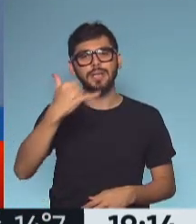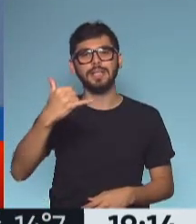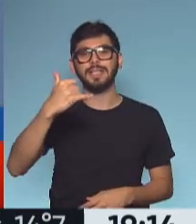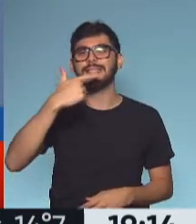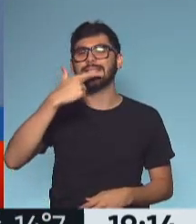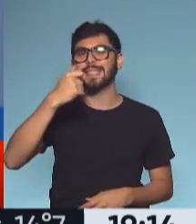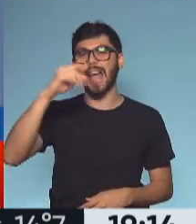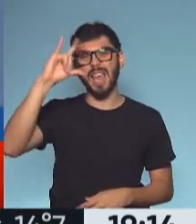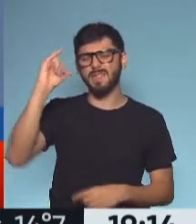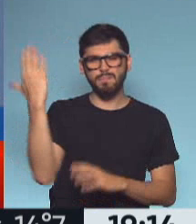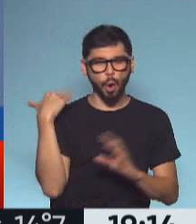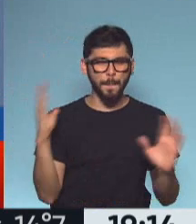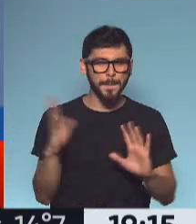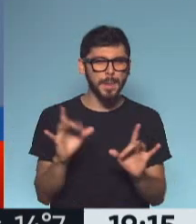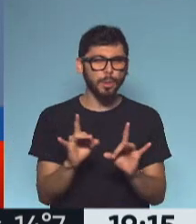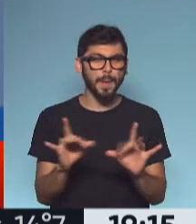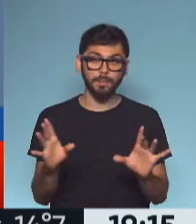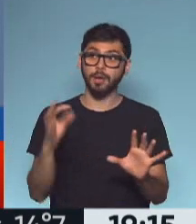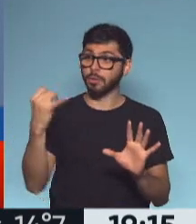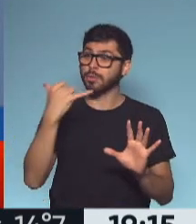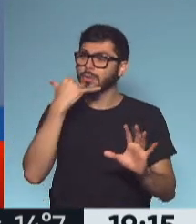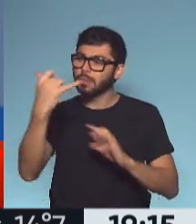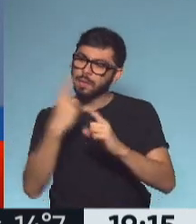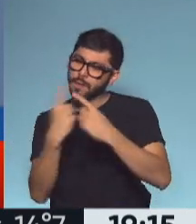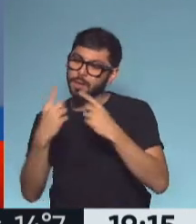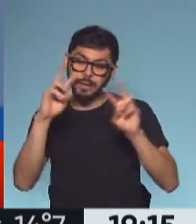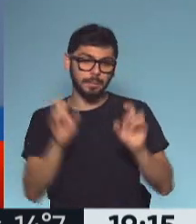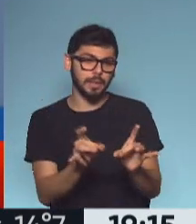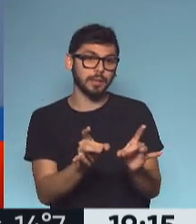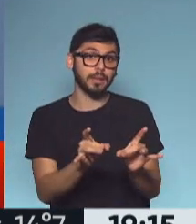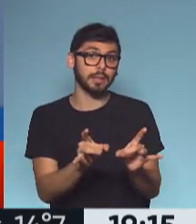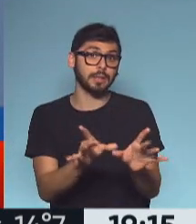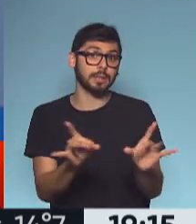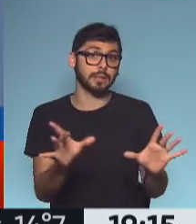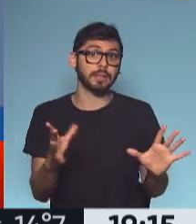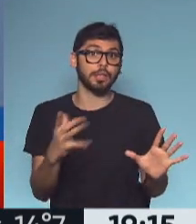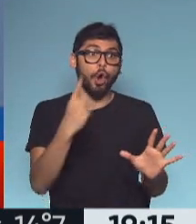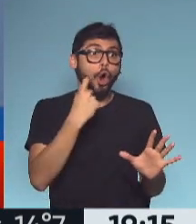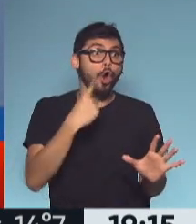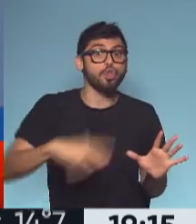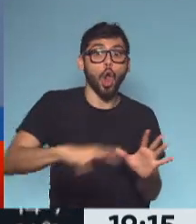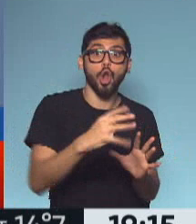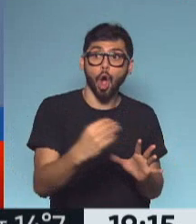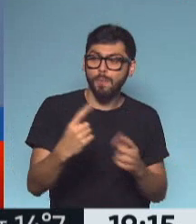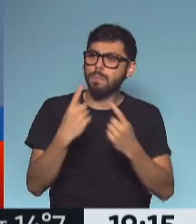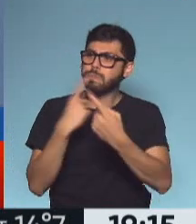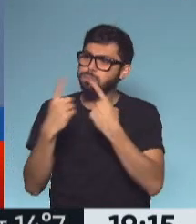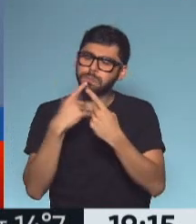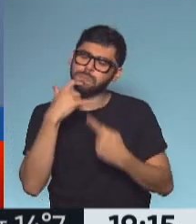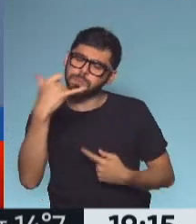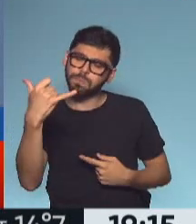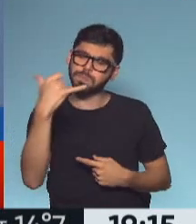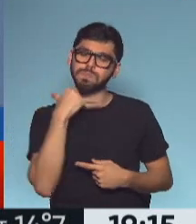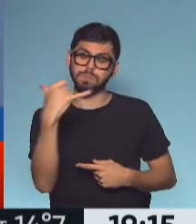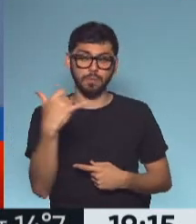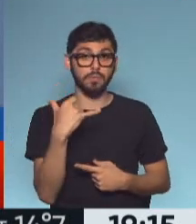en el momento de la pandemia para manejar justamente este control sanitario y para eso hubo esos intercambios telefónicos